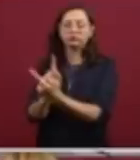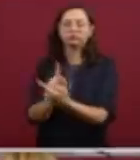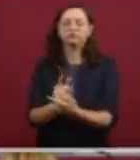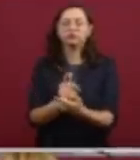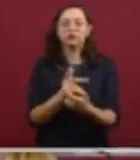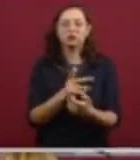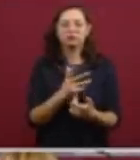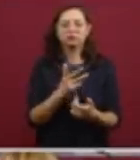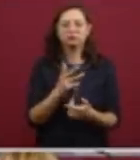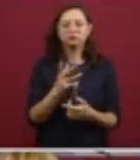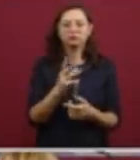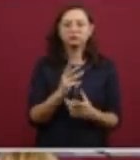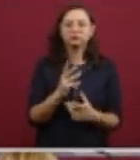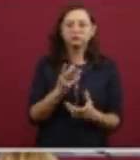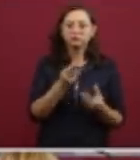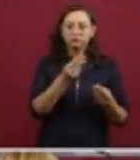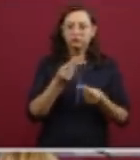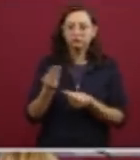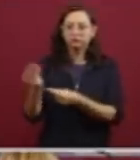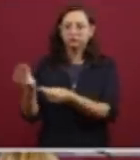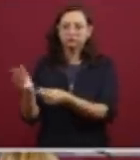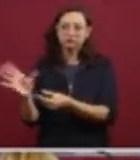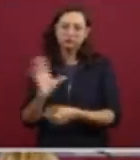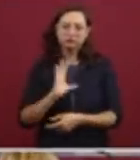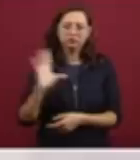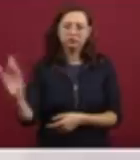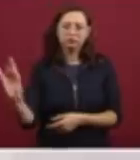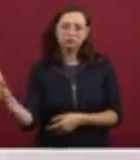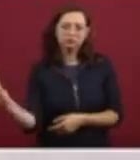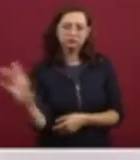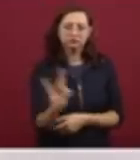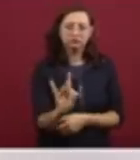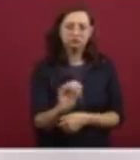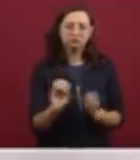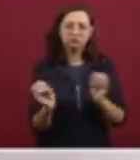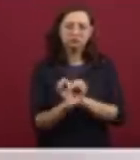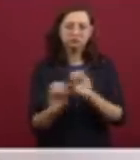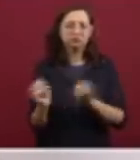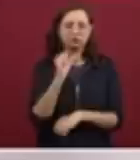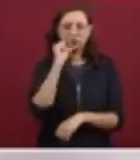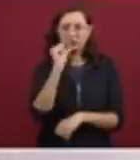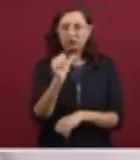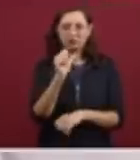una intermediación en el tema de la entrega de los apoyos. Adelante.